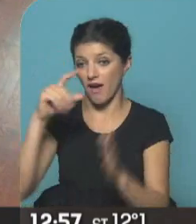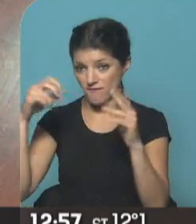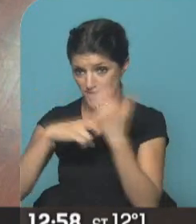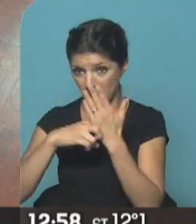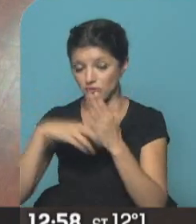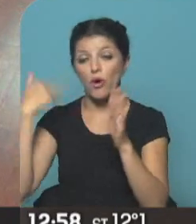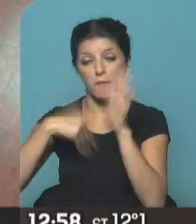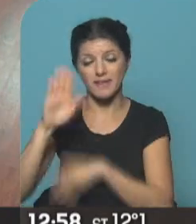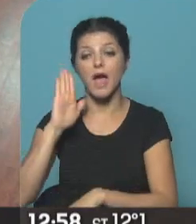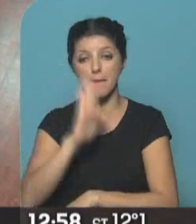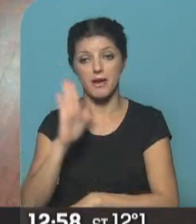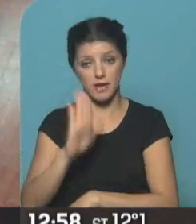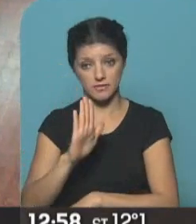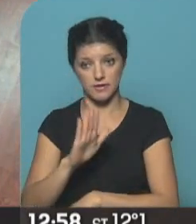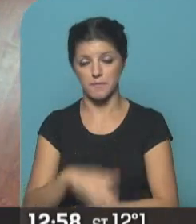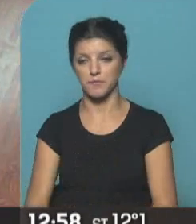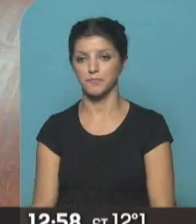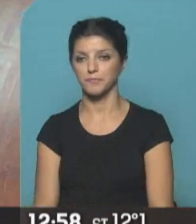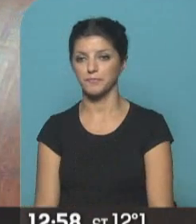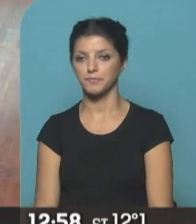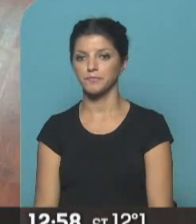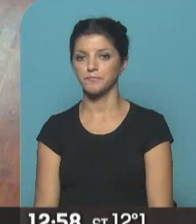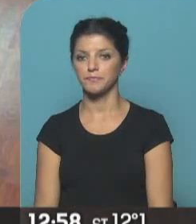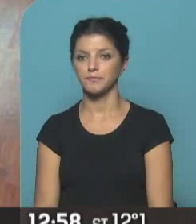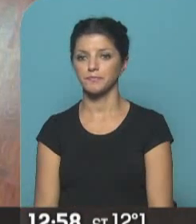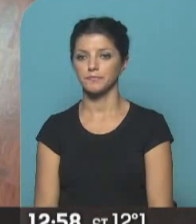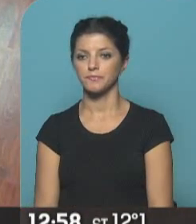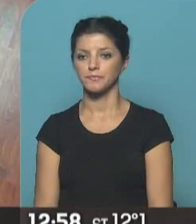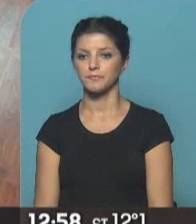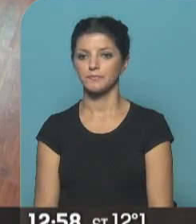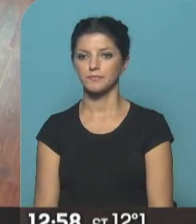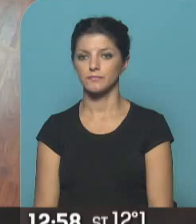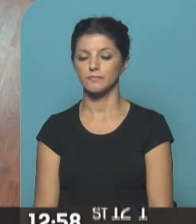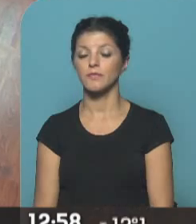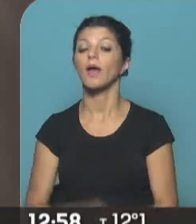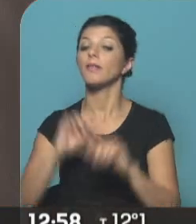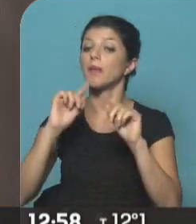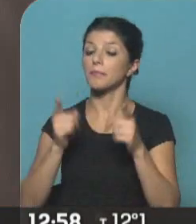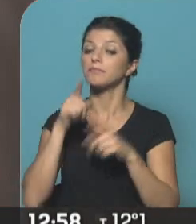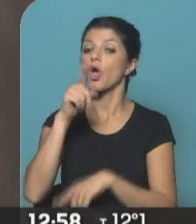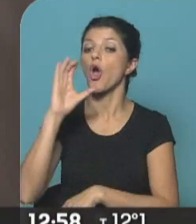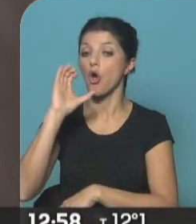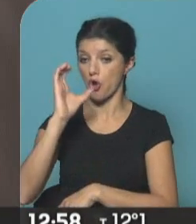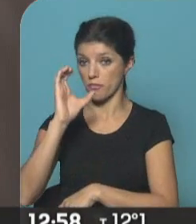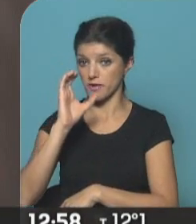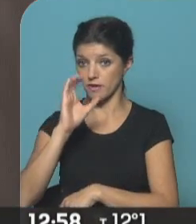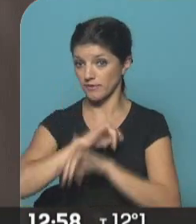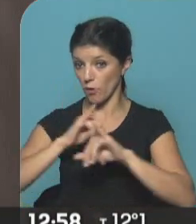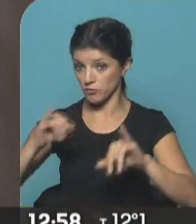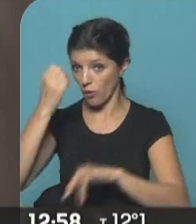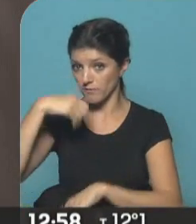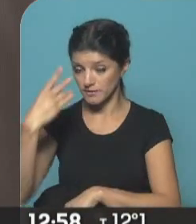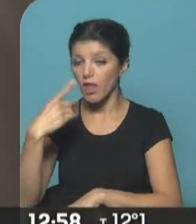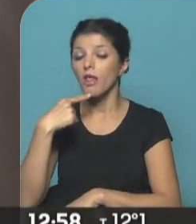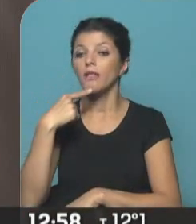con el mismo tema de Odebrecht. Natalia. Para despejar dudas, Colombia informó oficialmente, porque se dijo que también podía estar en México,